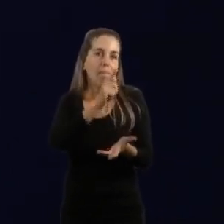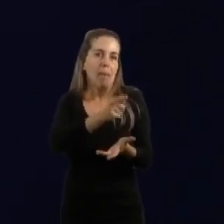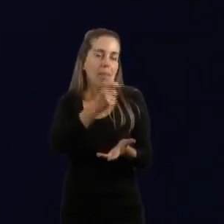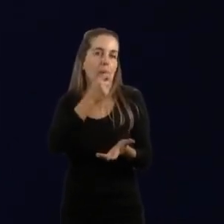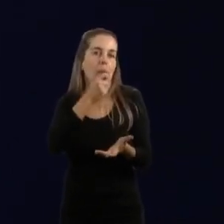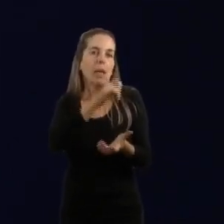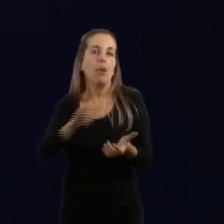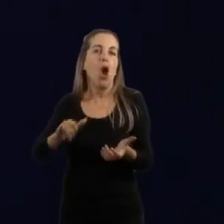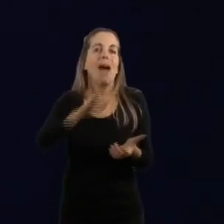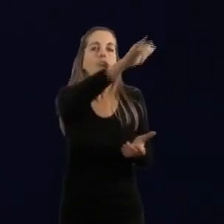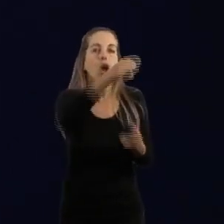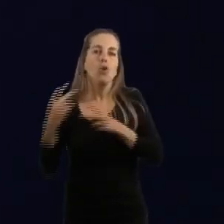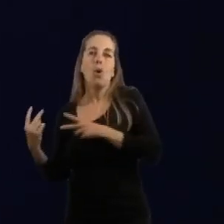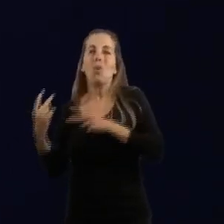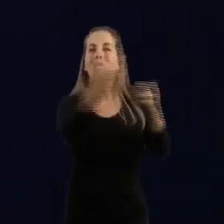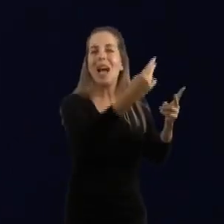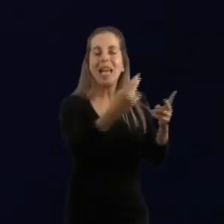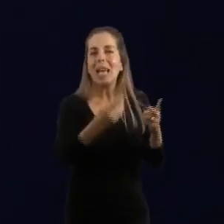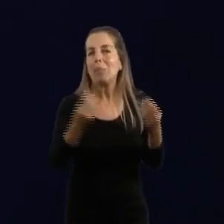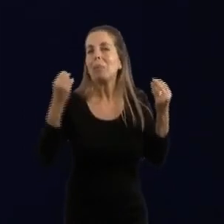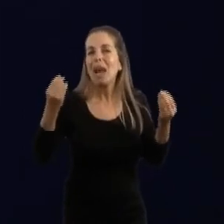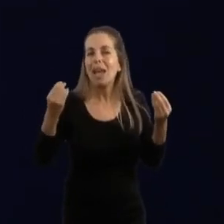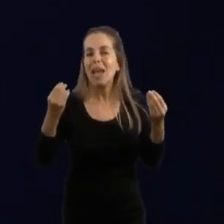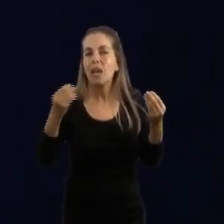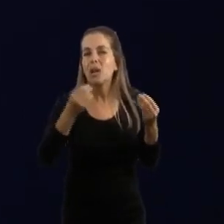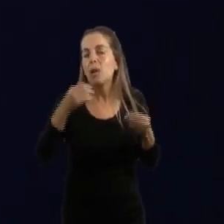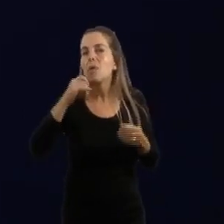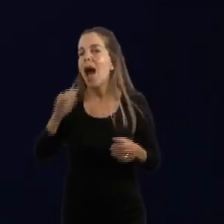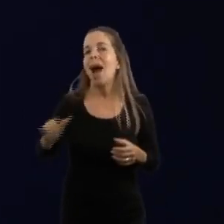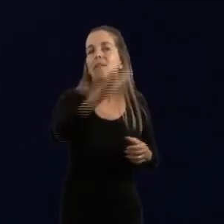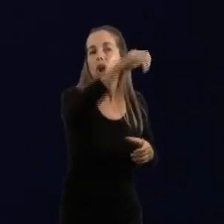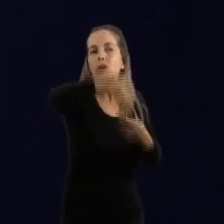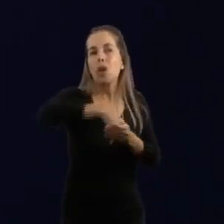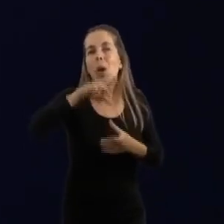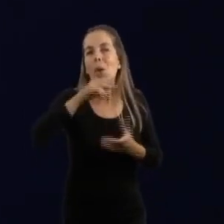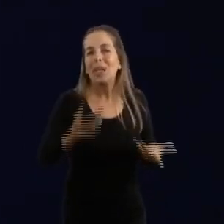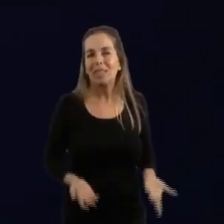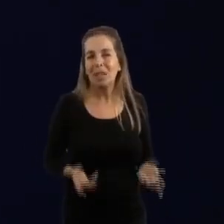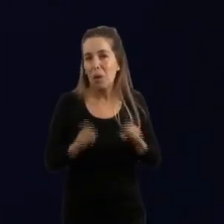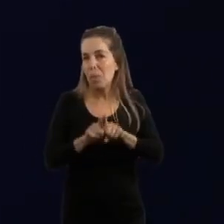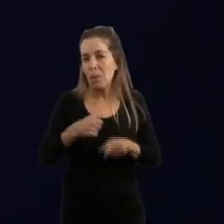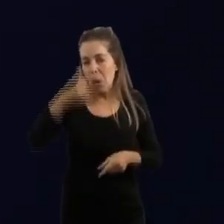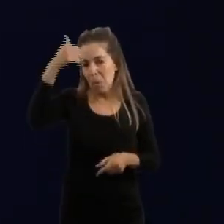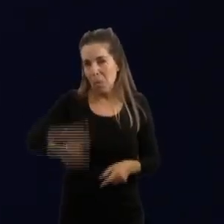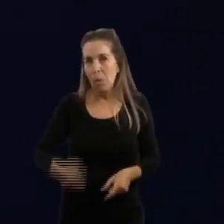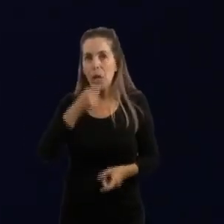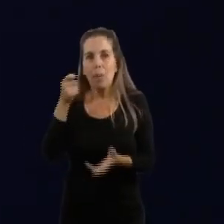la capacidad, y muy bien por ellos, por supuesto, como puedo ser yo, de pagar un ticket en una aerolínea y poder viajar.